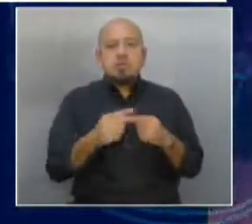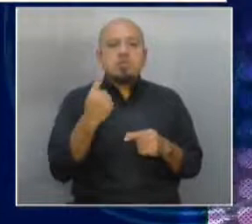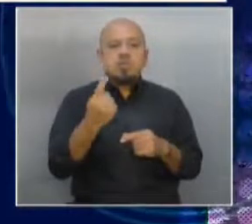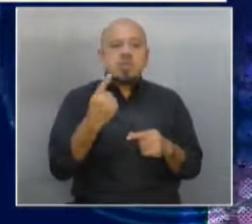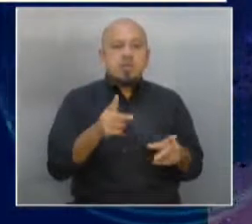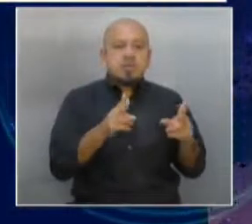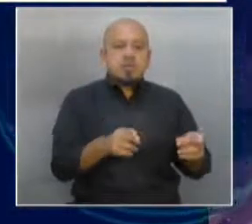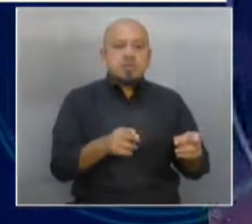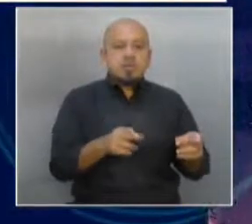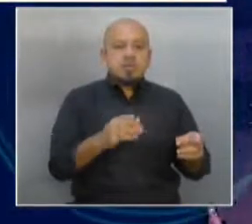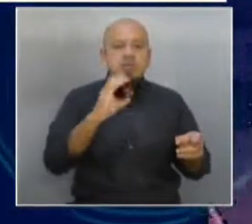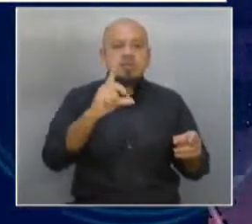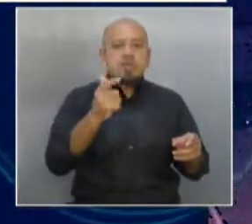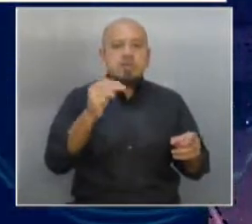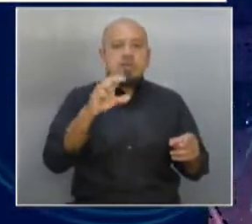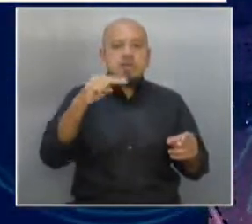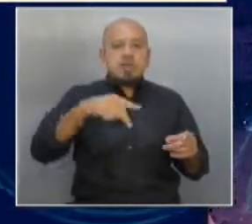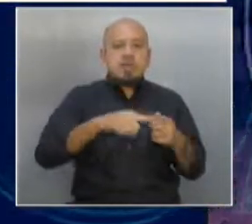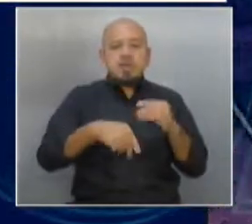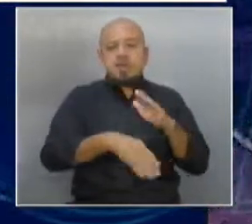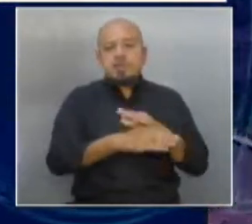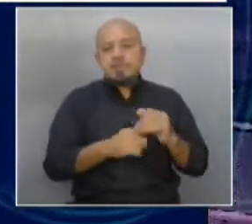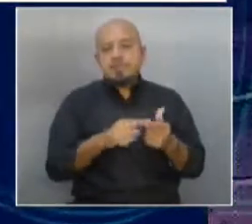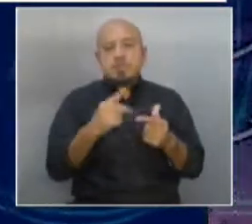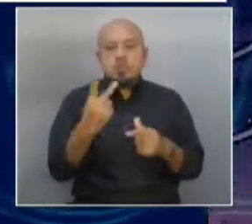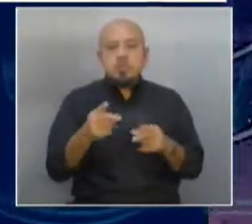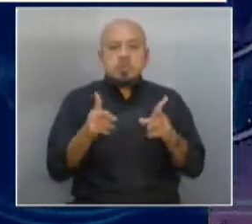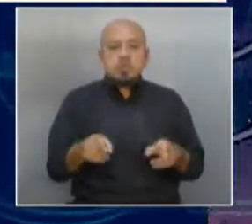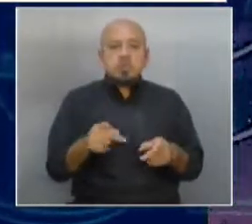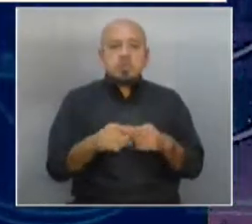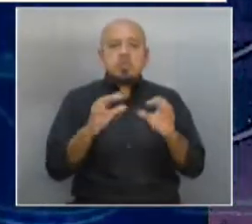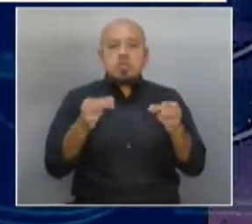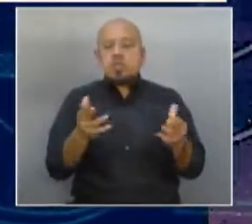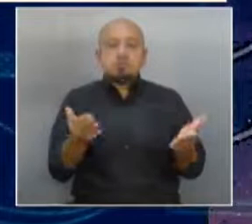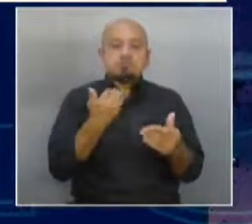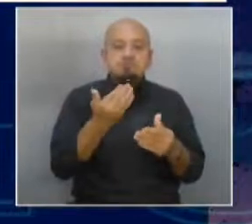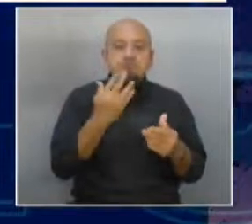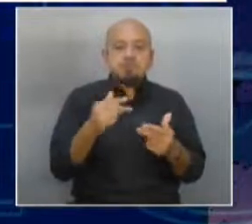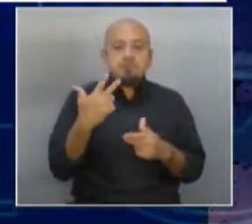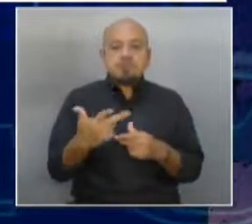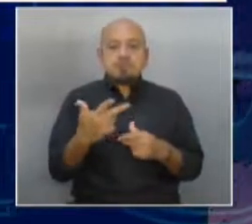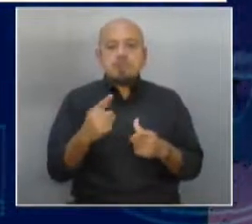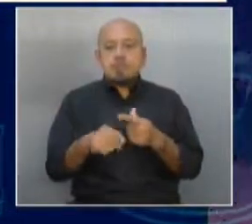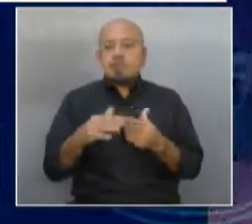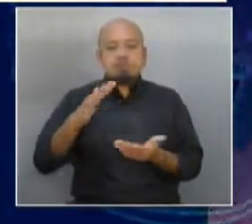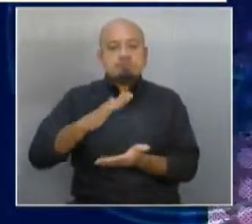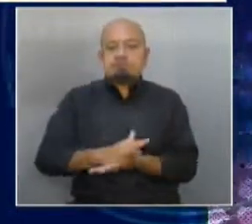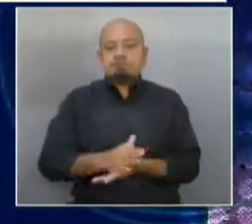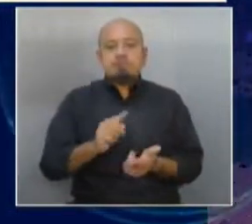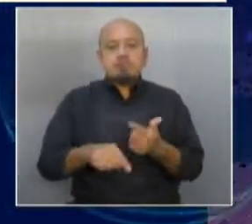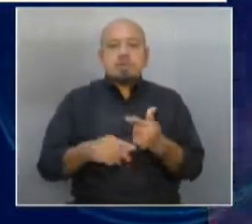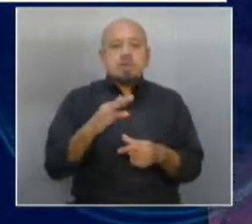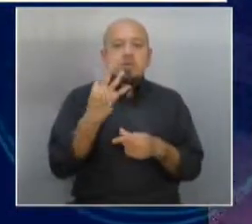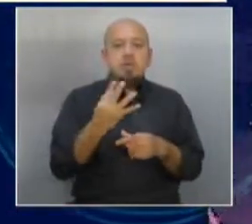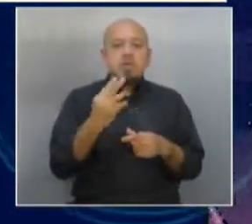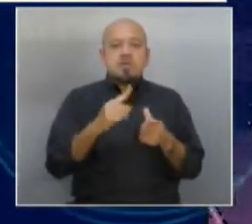que es el clarín, es el irse, la segunda es el llegar a lo desconocido, la tercera es tocar fondo, la cuarta es